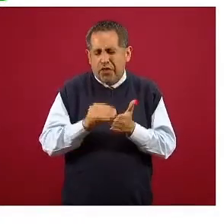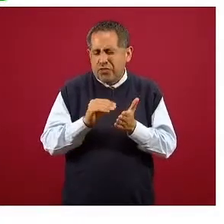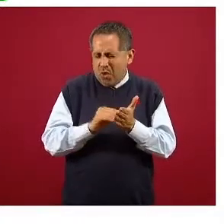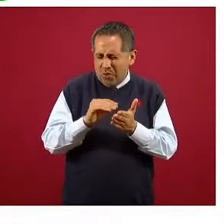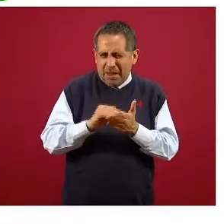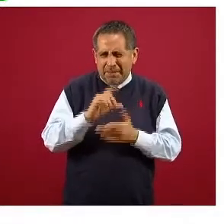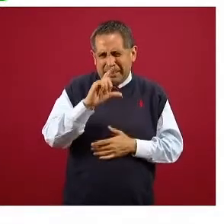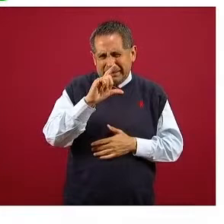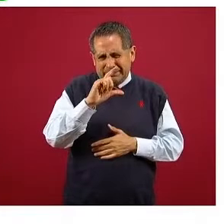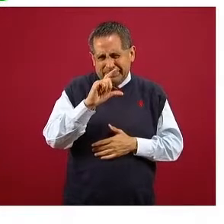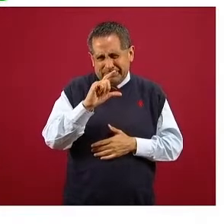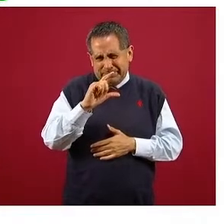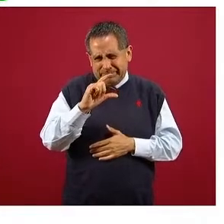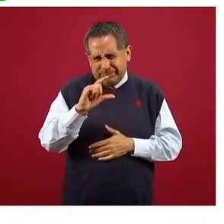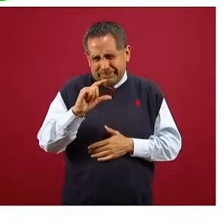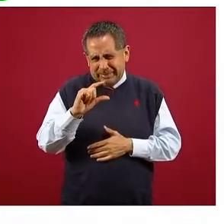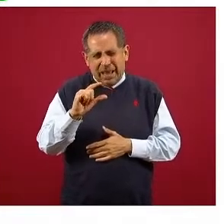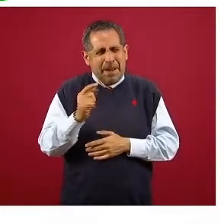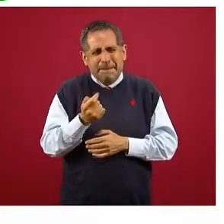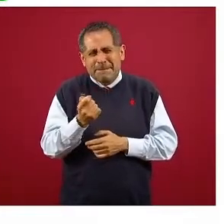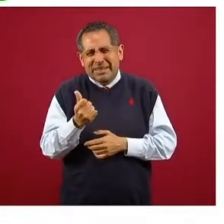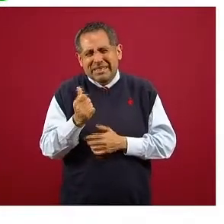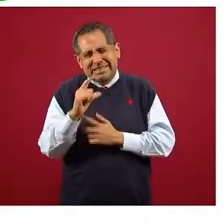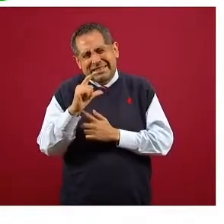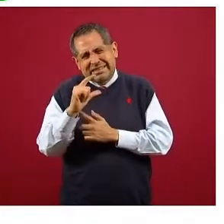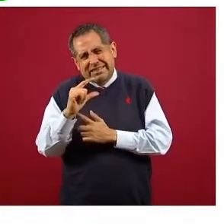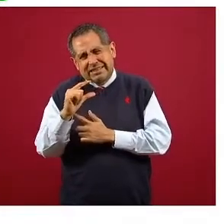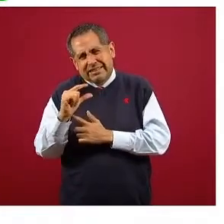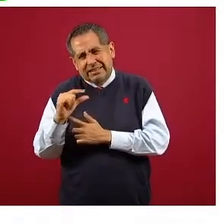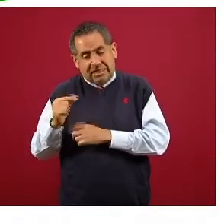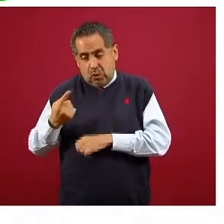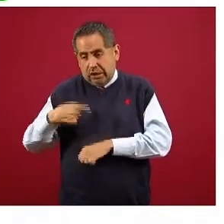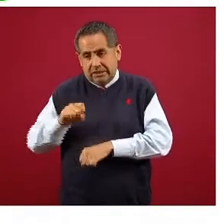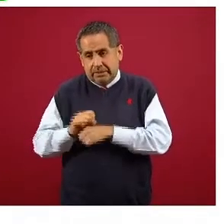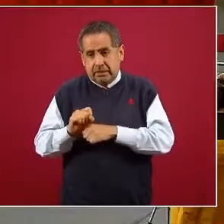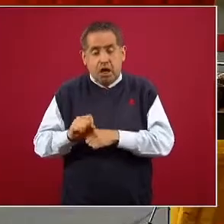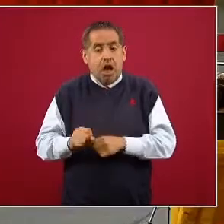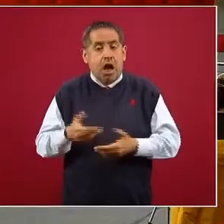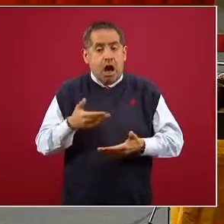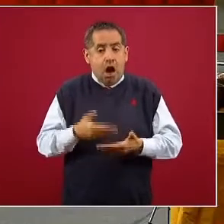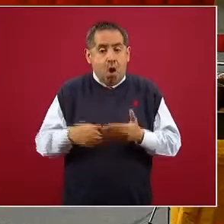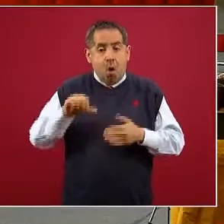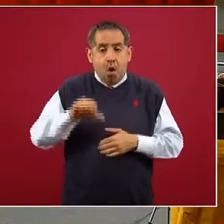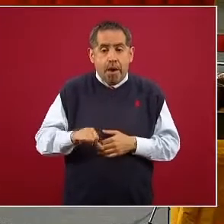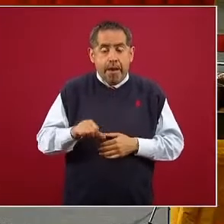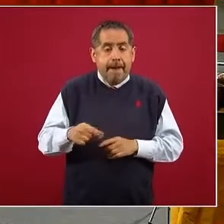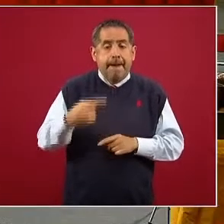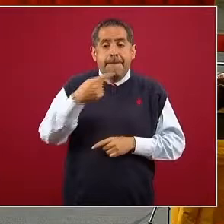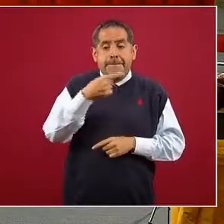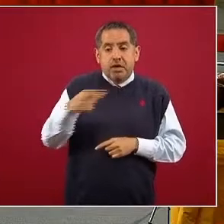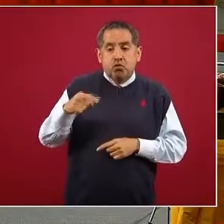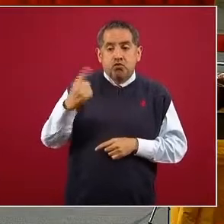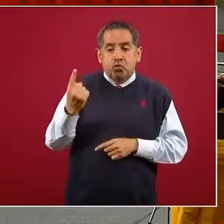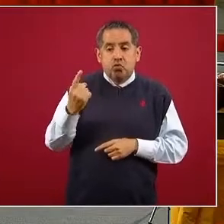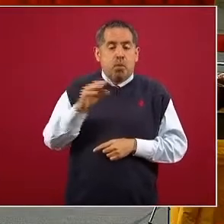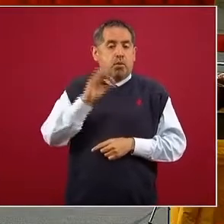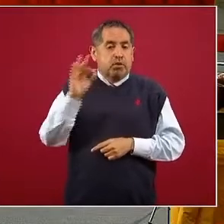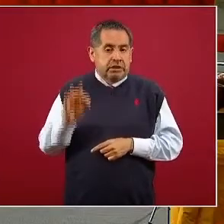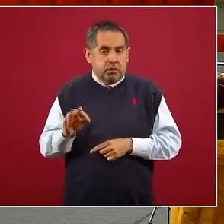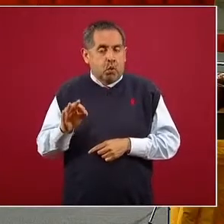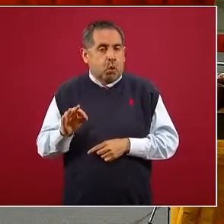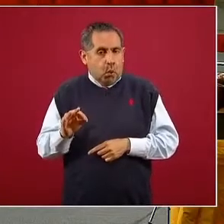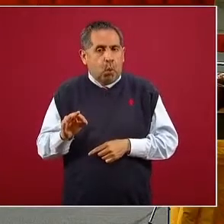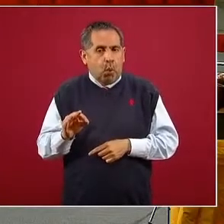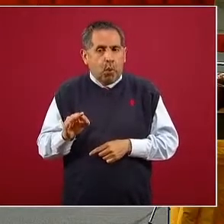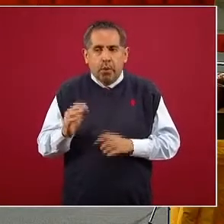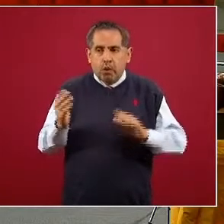aunque esa tendencia se ha ido disminuyendo en el transcurso de los días de esta semana. Hoy es del menos 1% para el comparativo